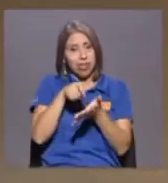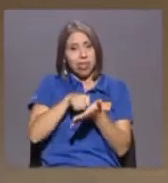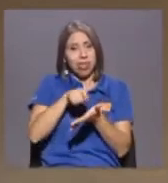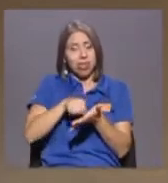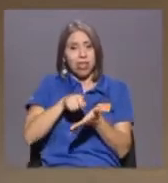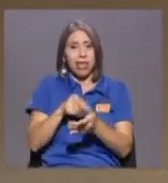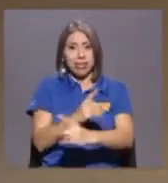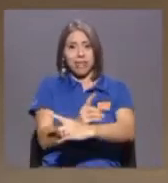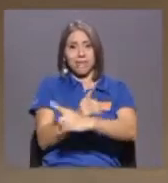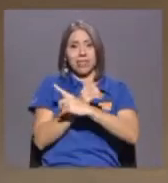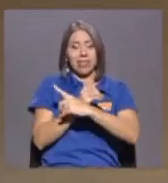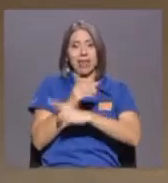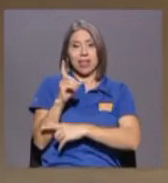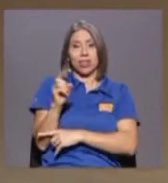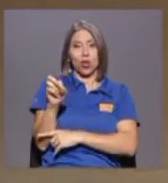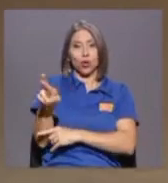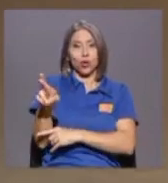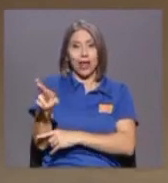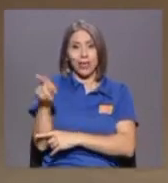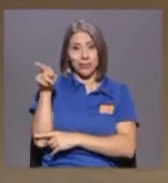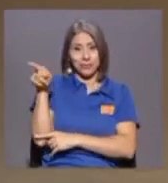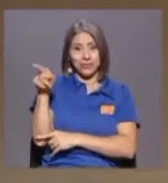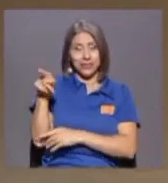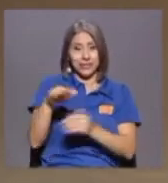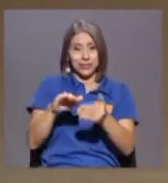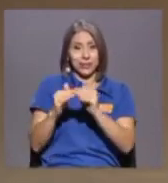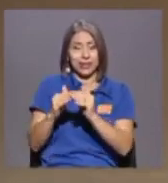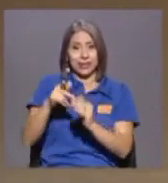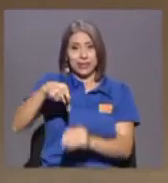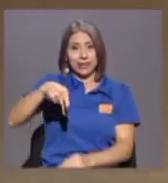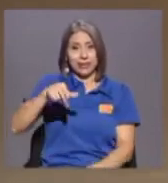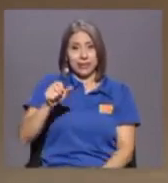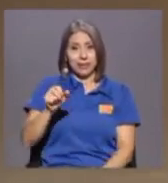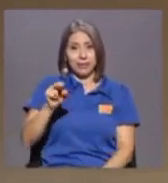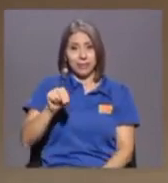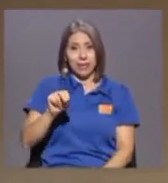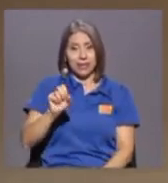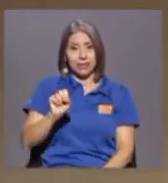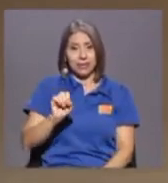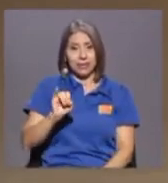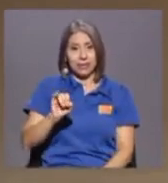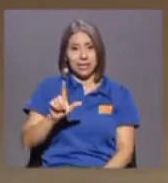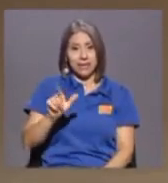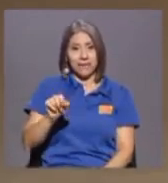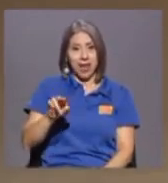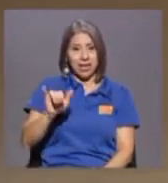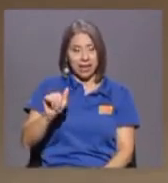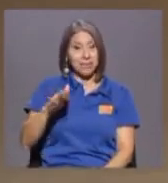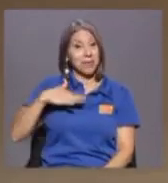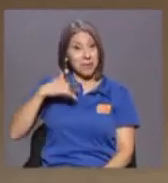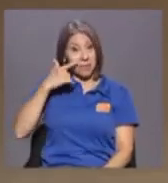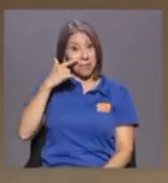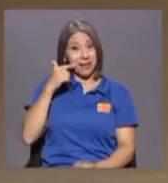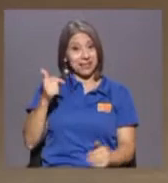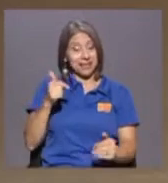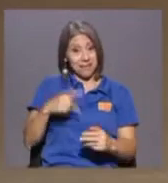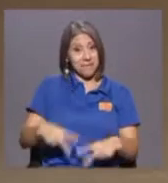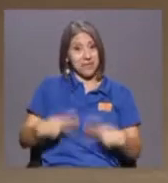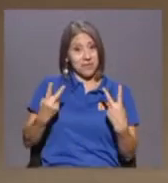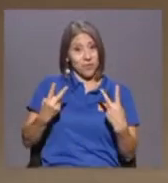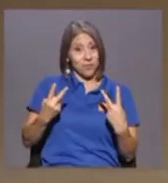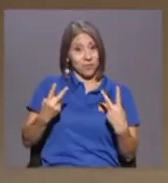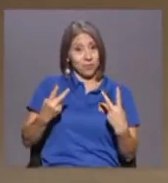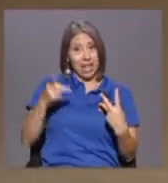Pensilvania, estaba vivo mi padre y juntos fuimos a Europa. Él no había estado en Europa